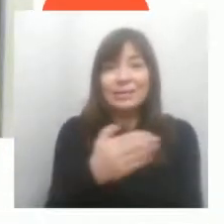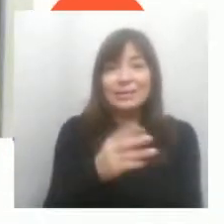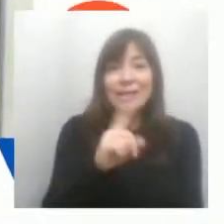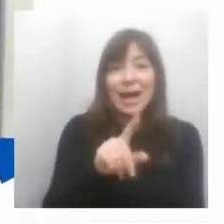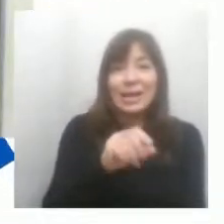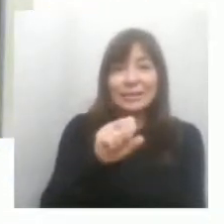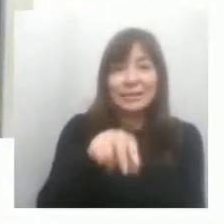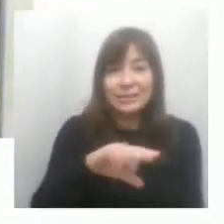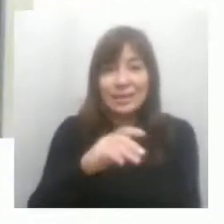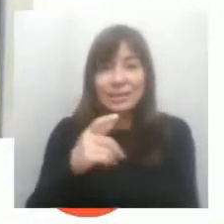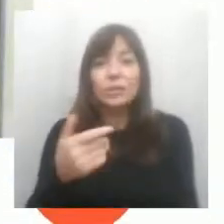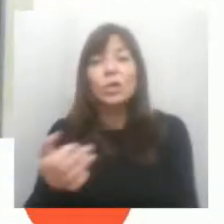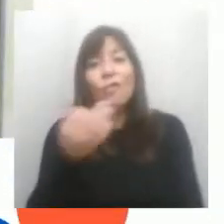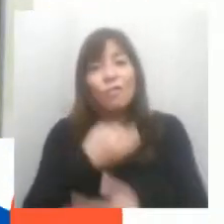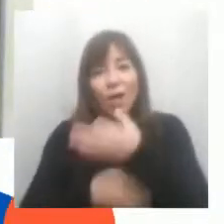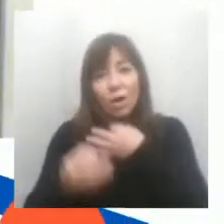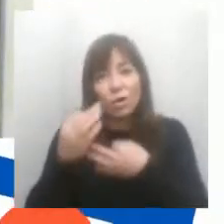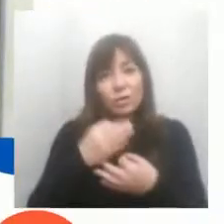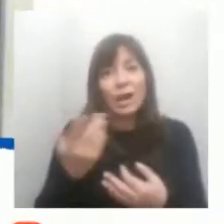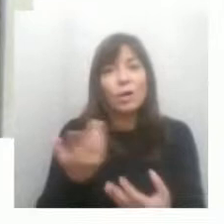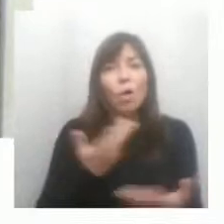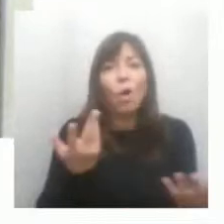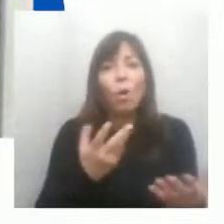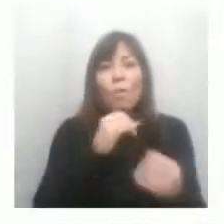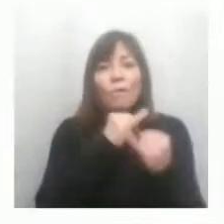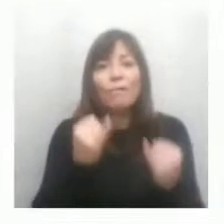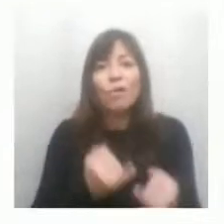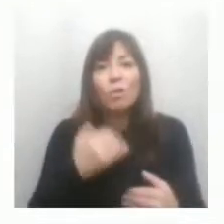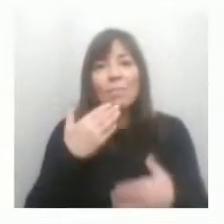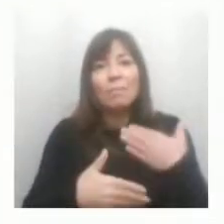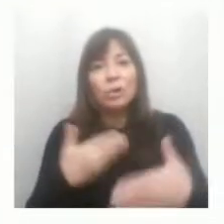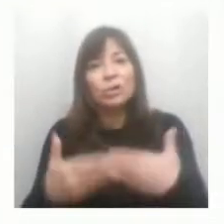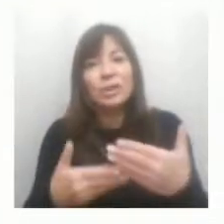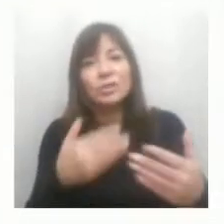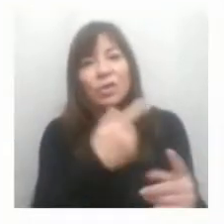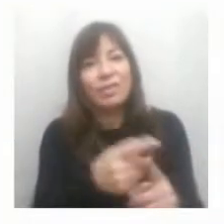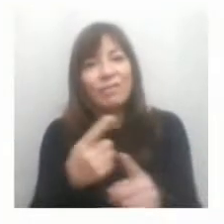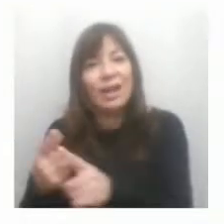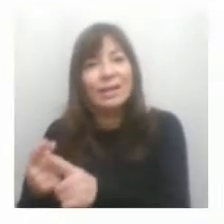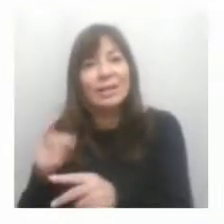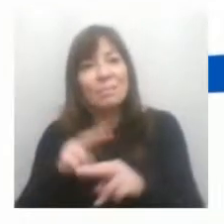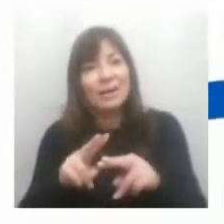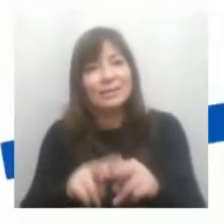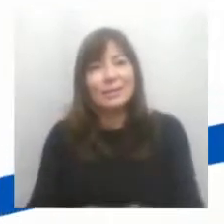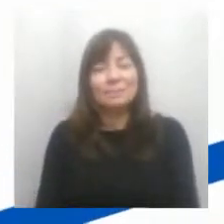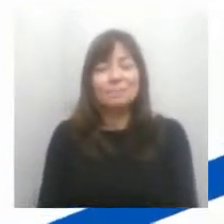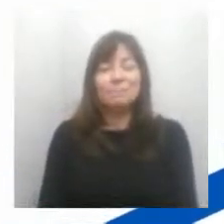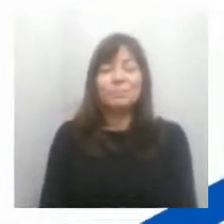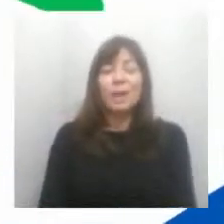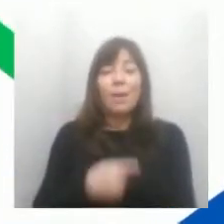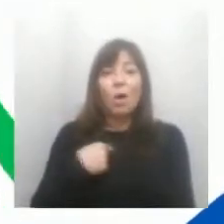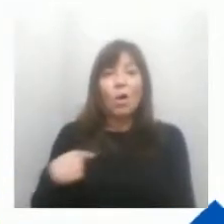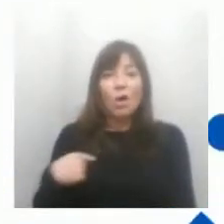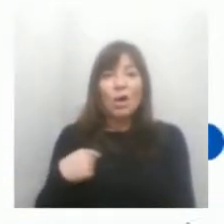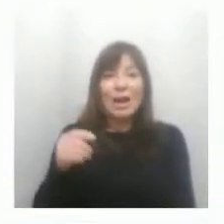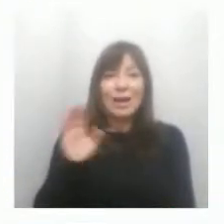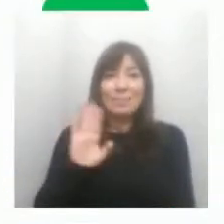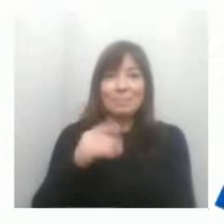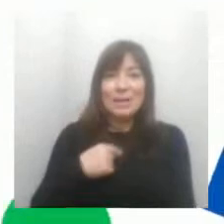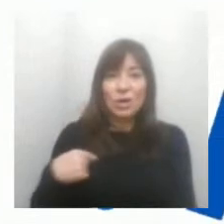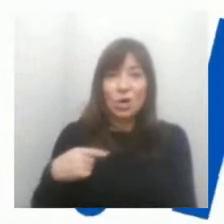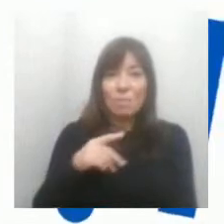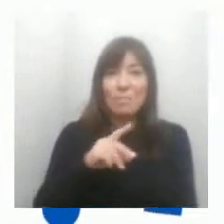para generar distintas exhibiciones. Hola, mi nombre es Fernanda Sánchez, soy diseñadora industrial y